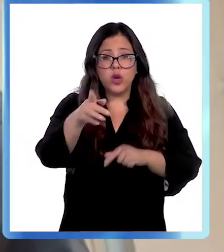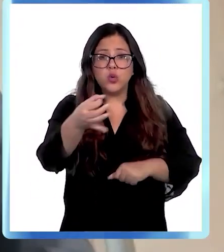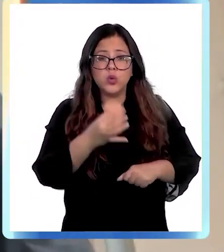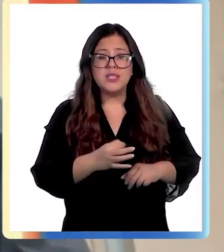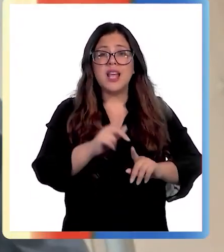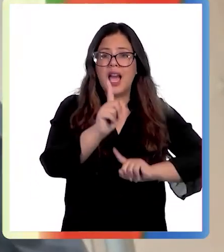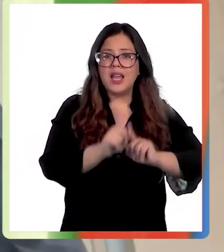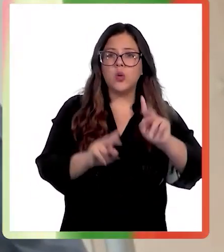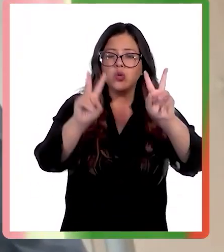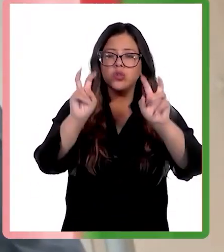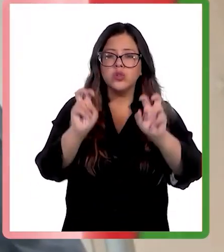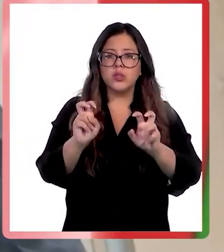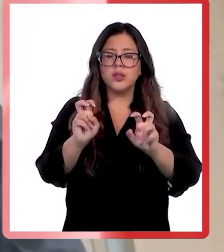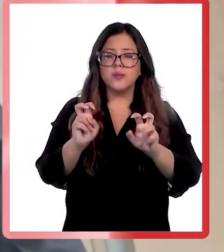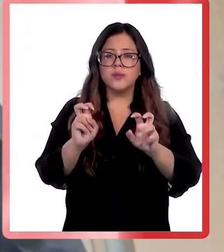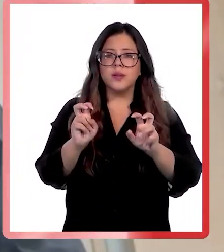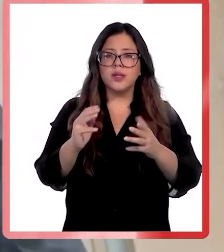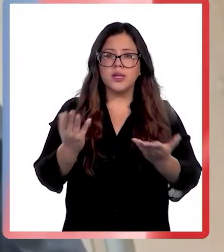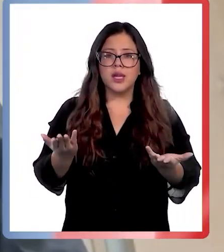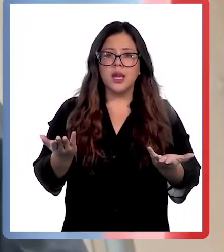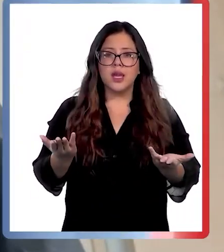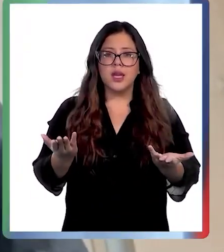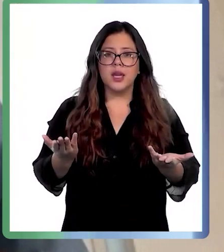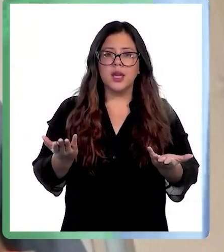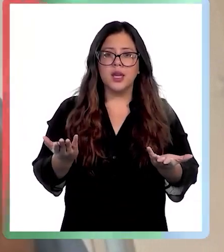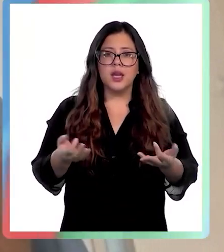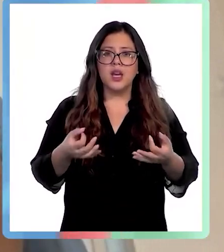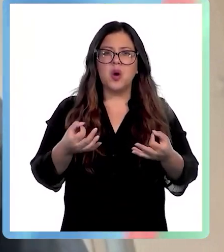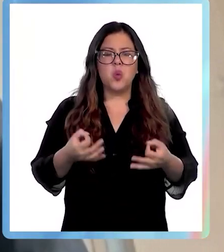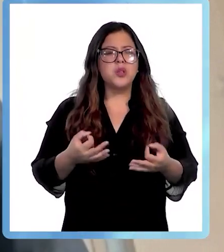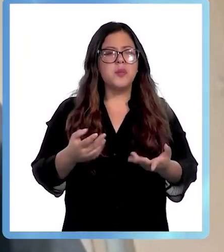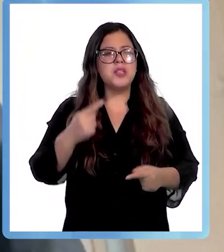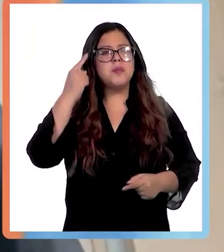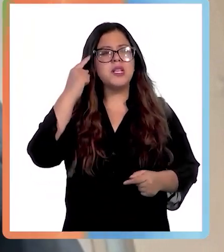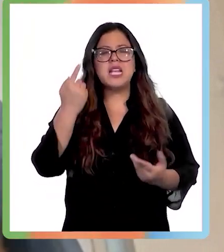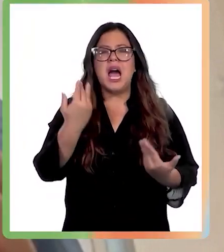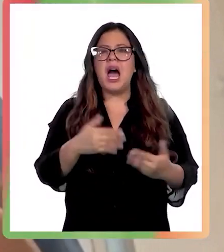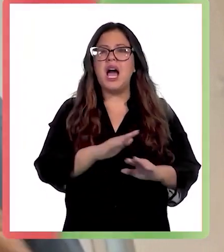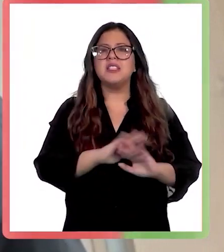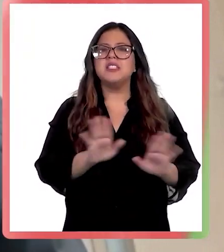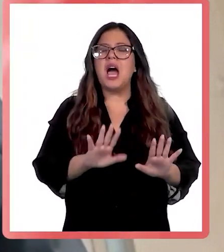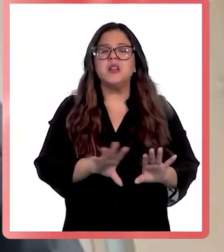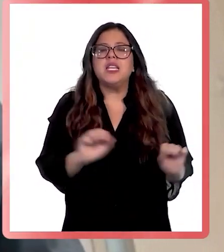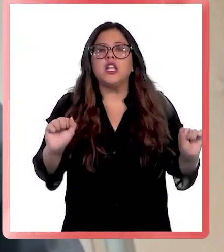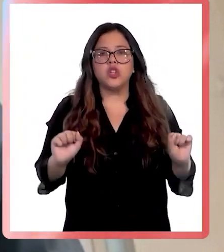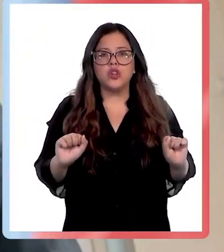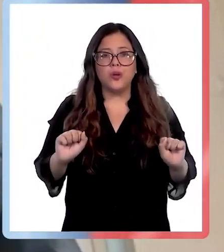tú dices, hay cosas que uno lo da por hecho y eso no significa que la hagan bien.